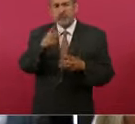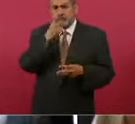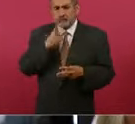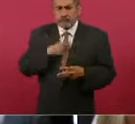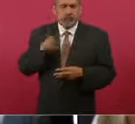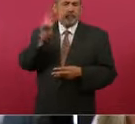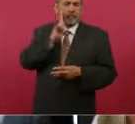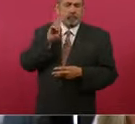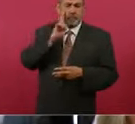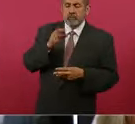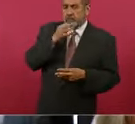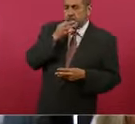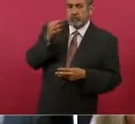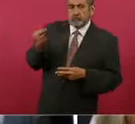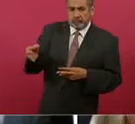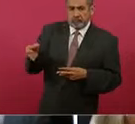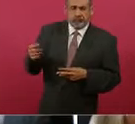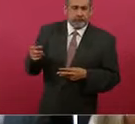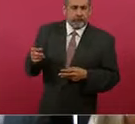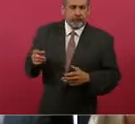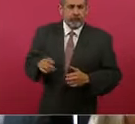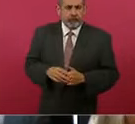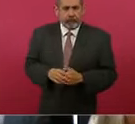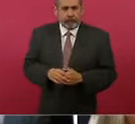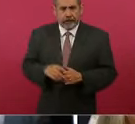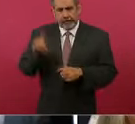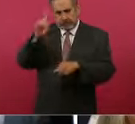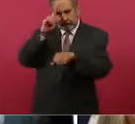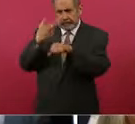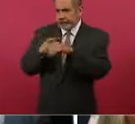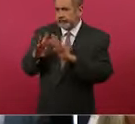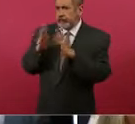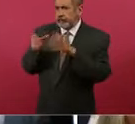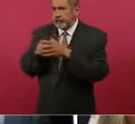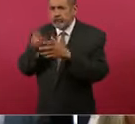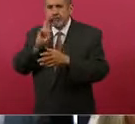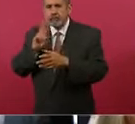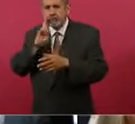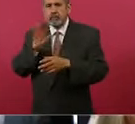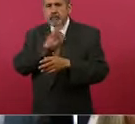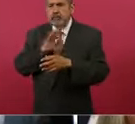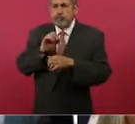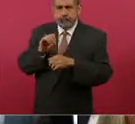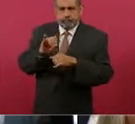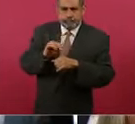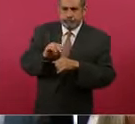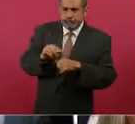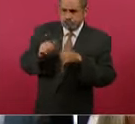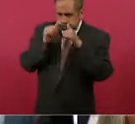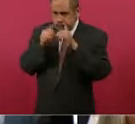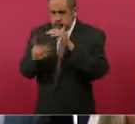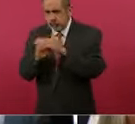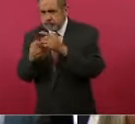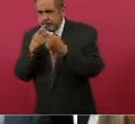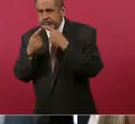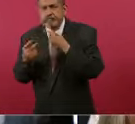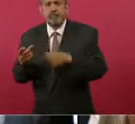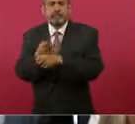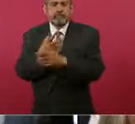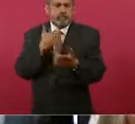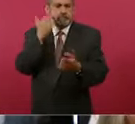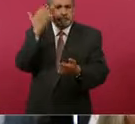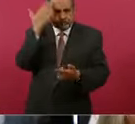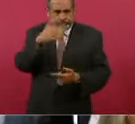dijo que le iba a decir a su consejería jurídica si podían poner una mesa de atención. Quisiéramos saber cómo va